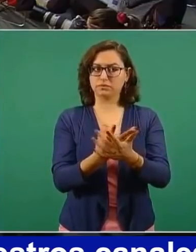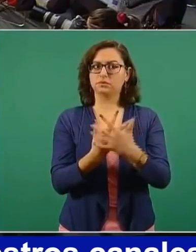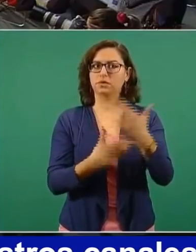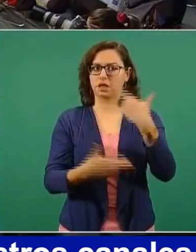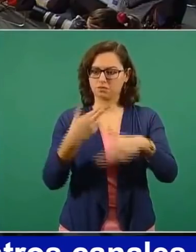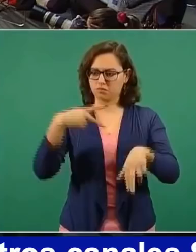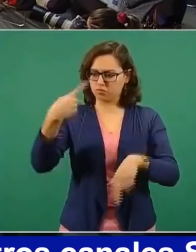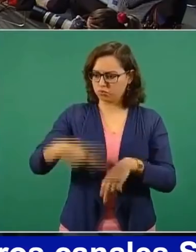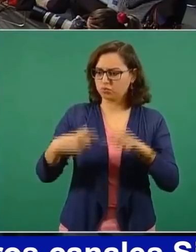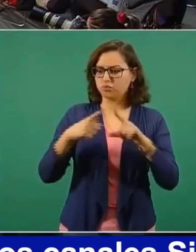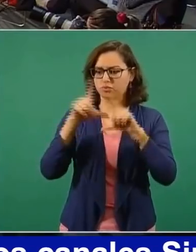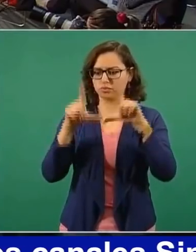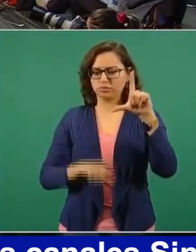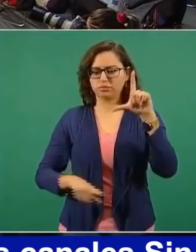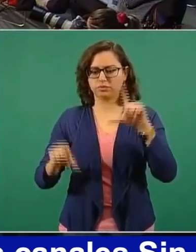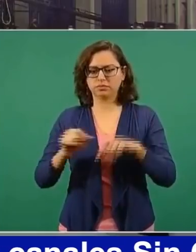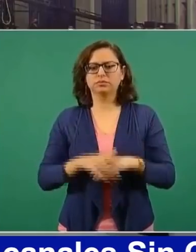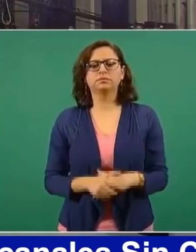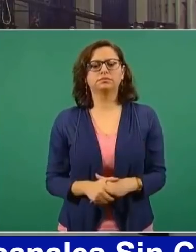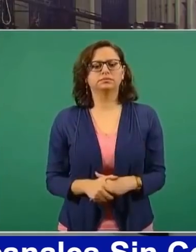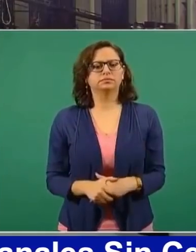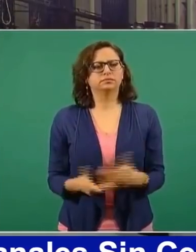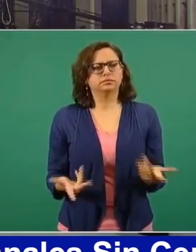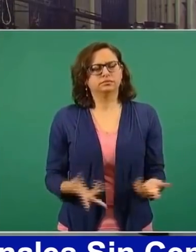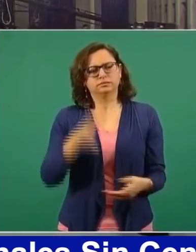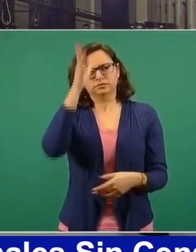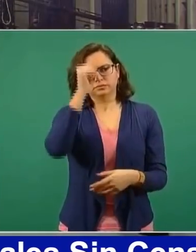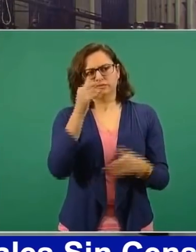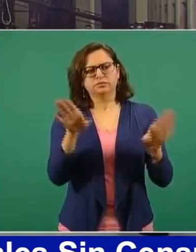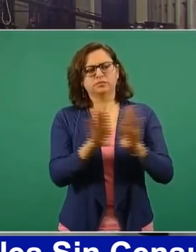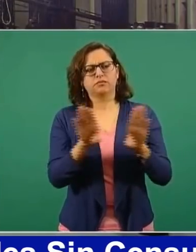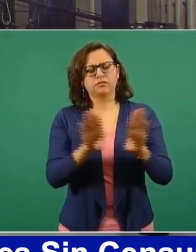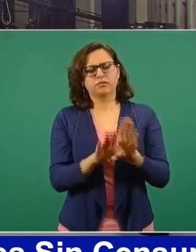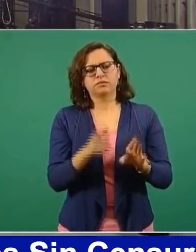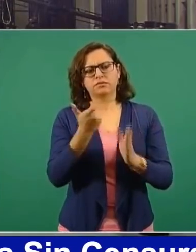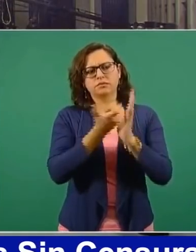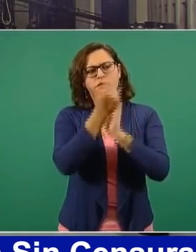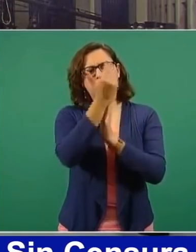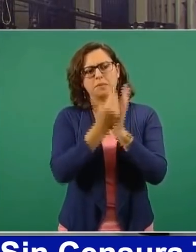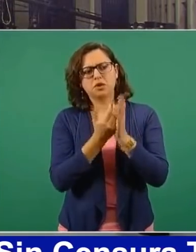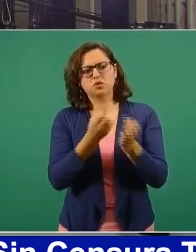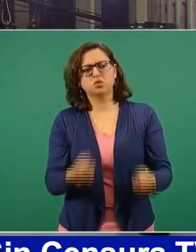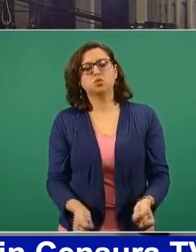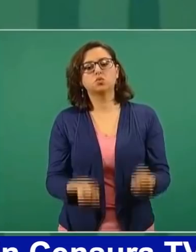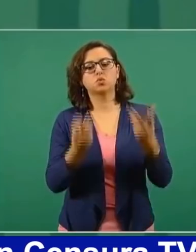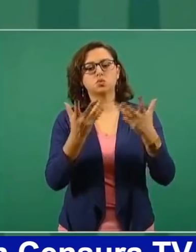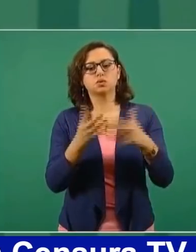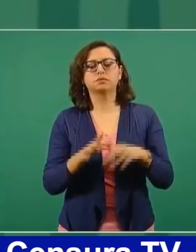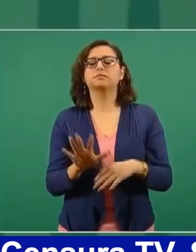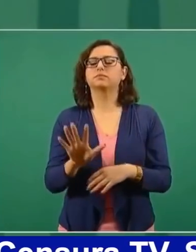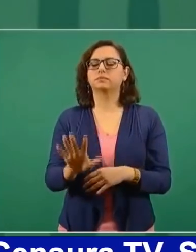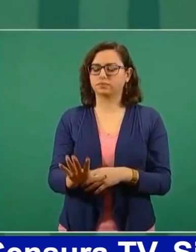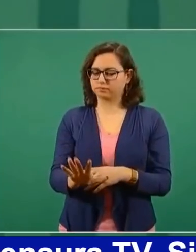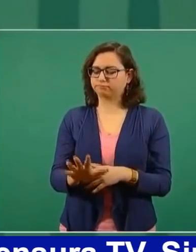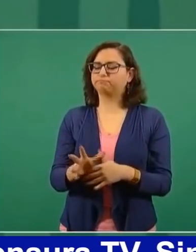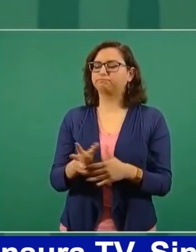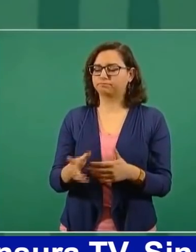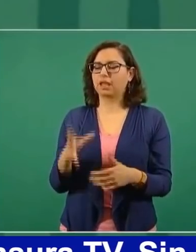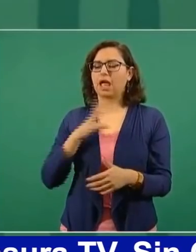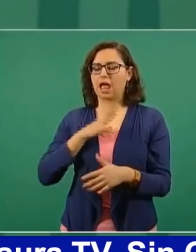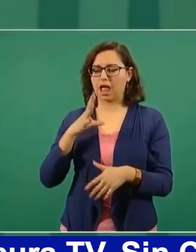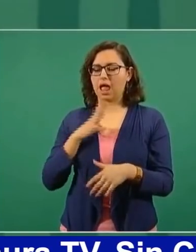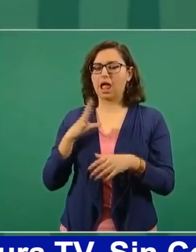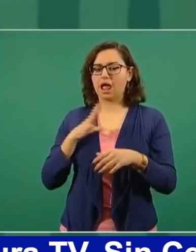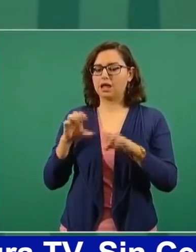qué porcentaje se va a reducir el costo que se estaba pagando? Es que quienes han estado trabajando en